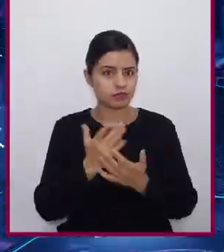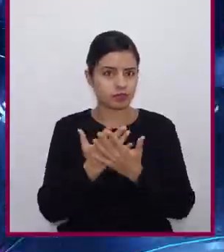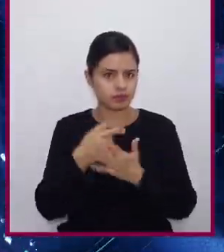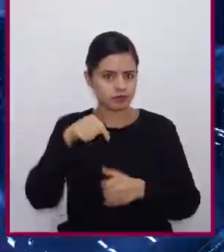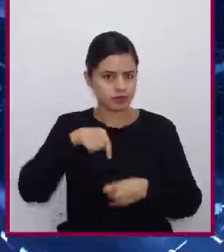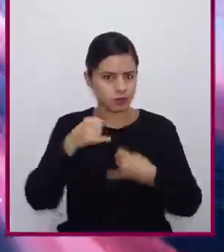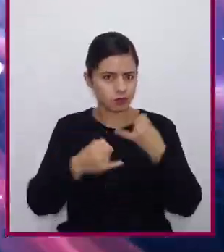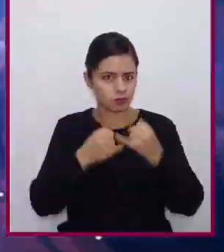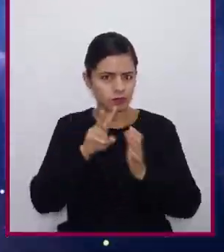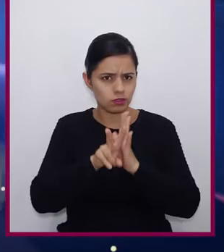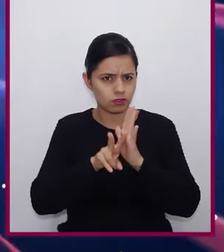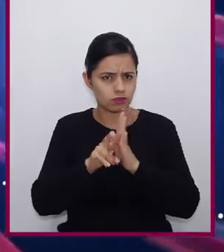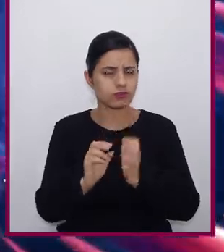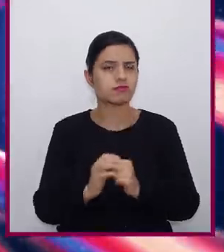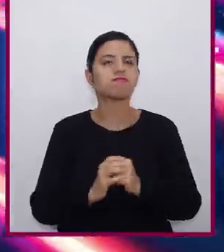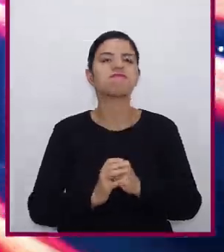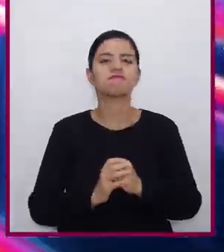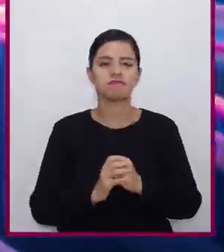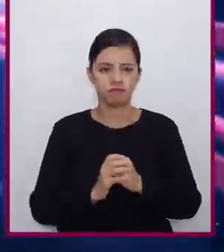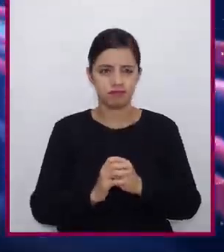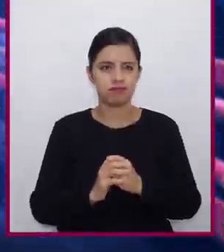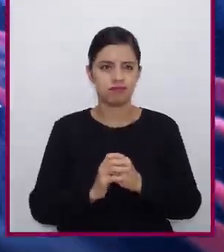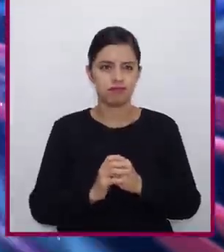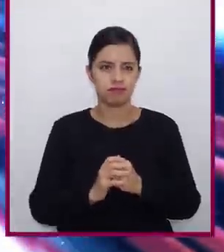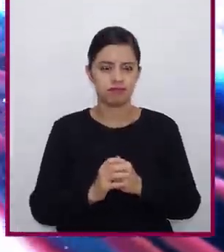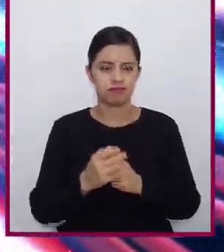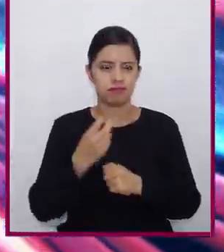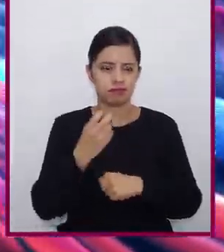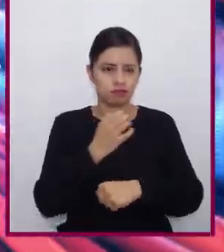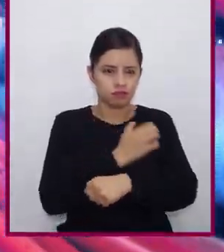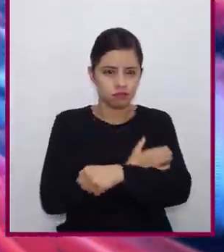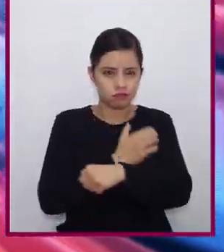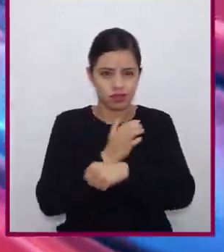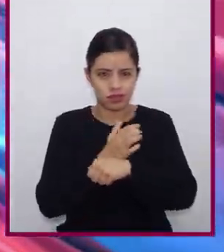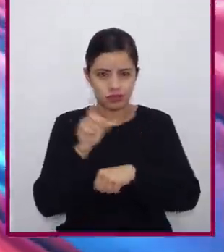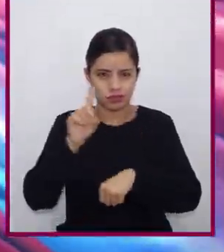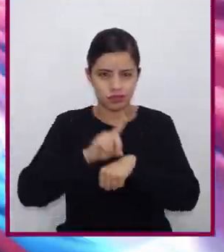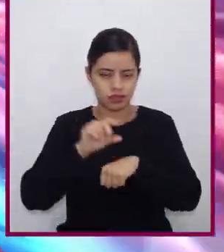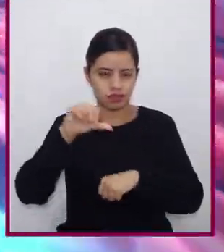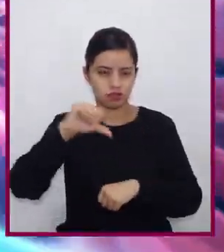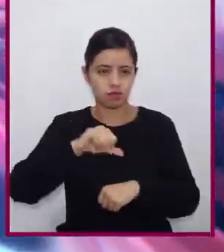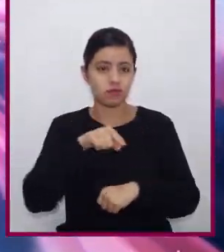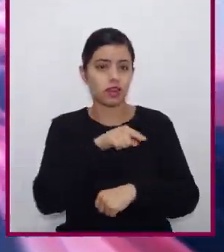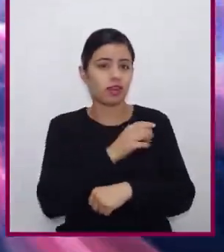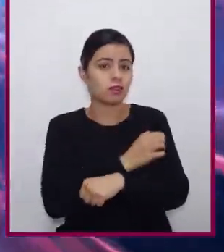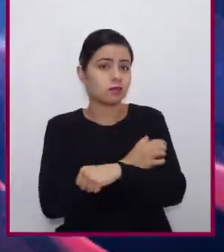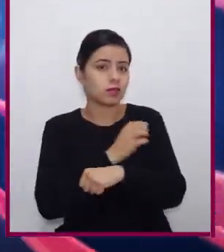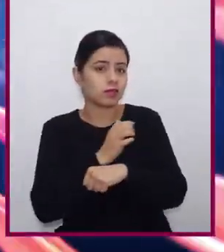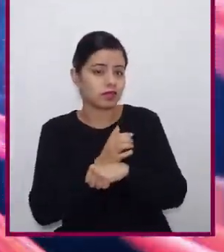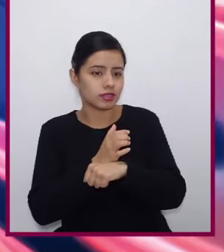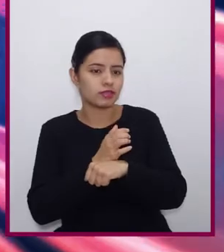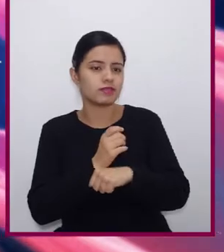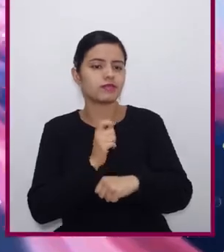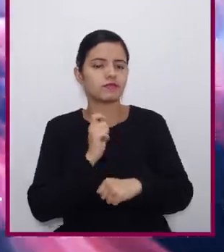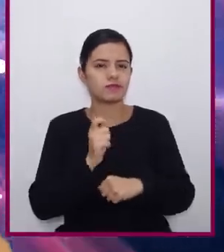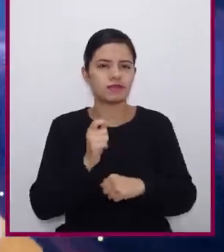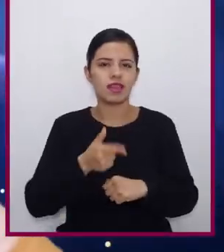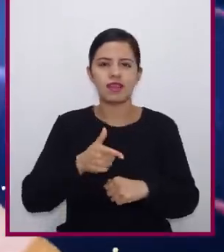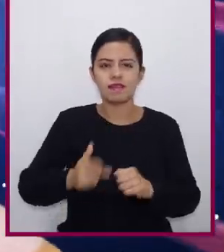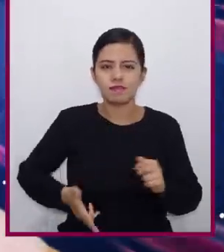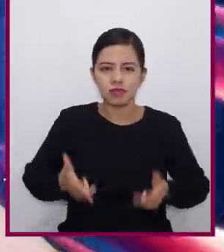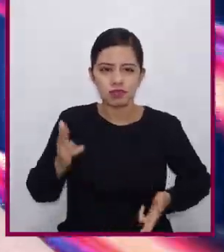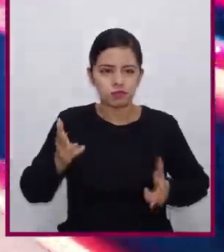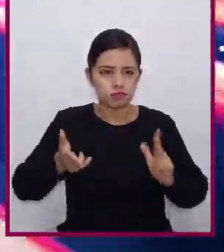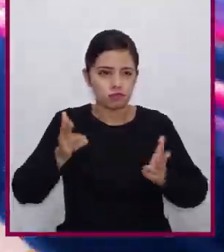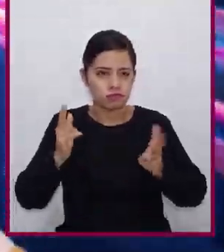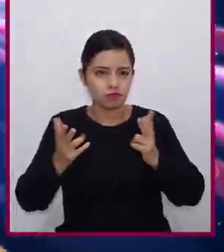es un videojuego? Ni más ni menos, mi querido colega del día de hoy, mi compañero en las andanzas, mi pistolero en